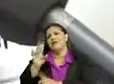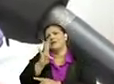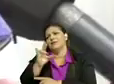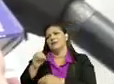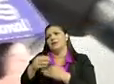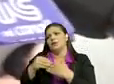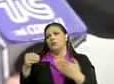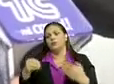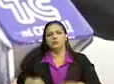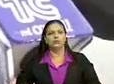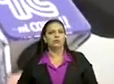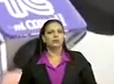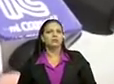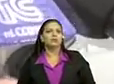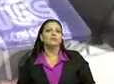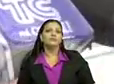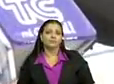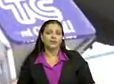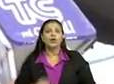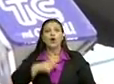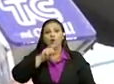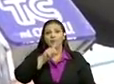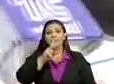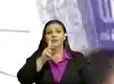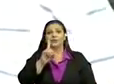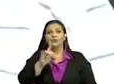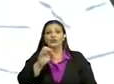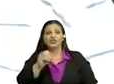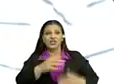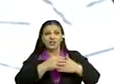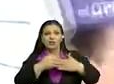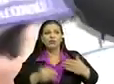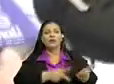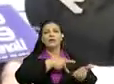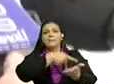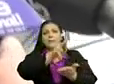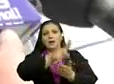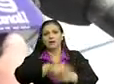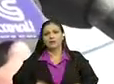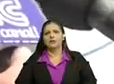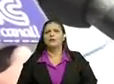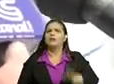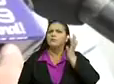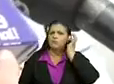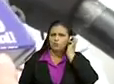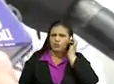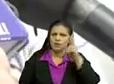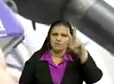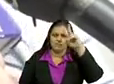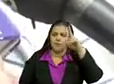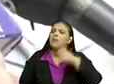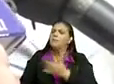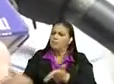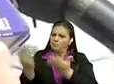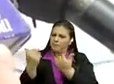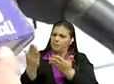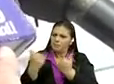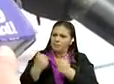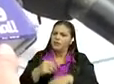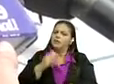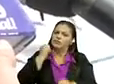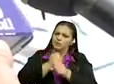con $160, con 80 cada uno, un yerno y un hijo. ¿Qué les decían? ¿Qué les prometían? Prometían trabajo en los hospitales, como dice la